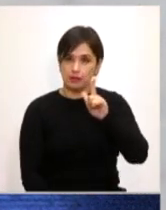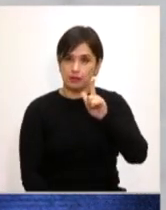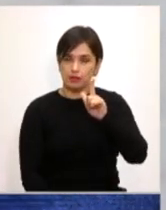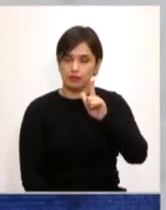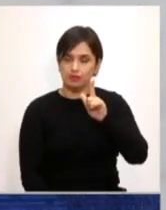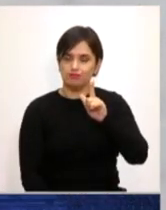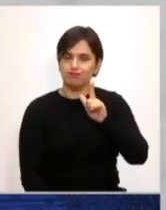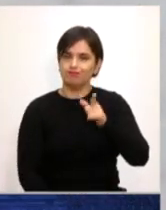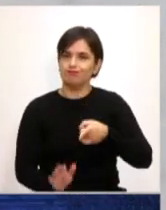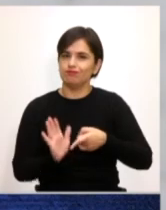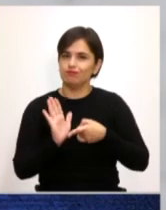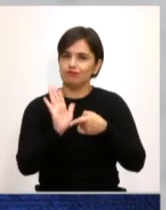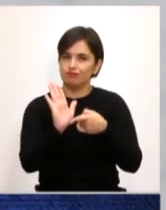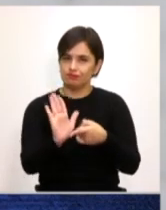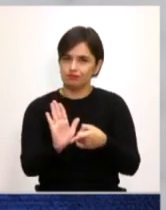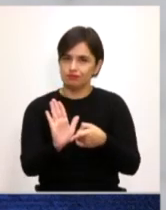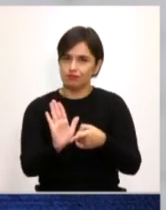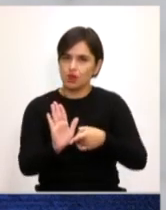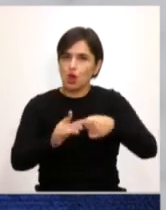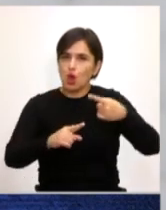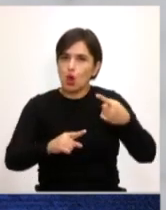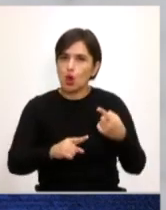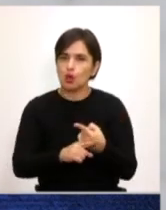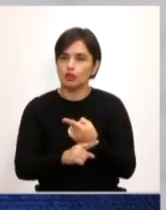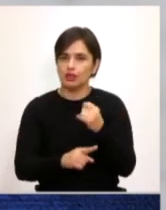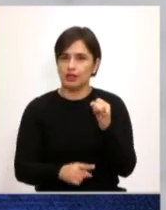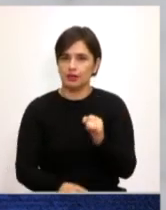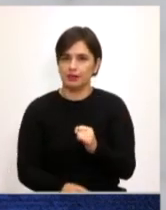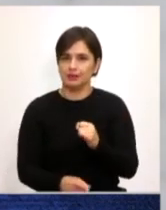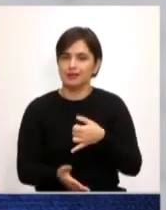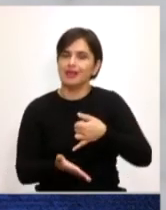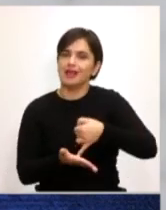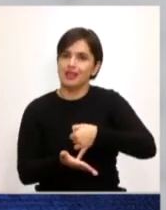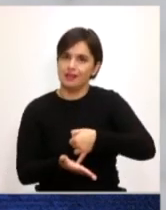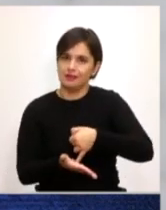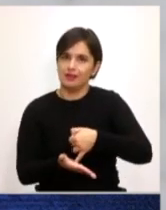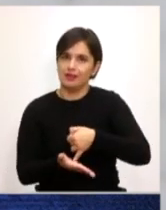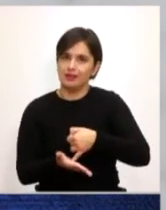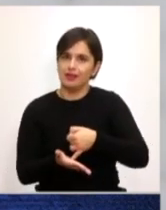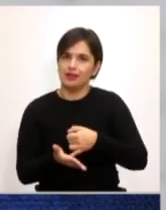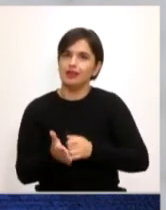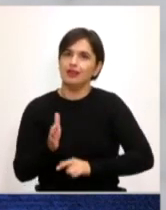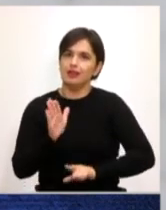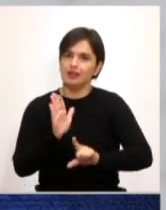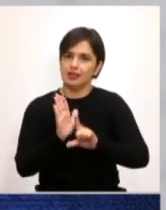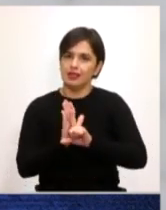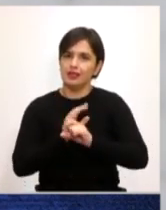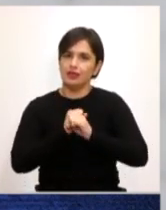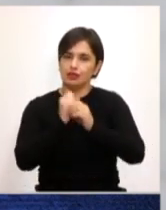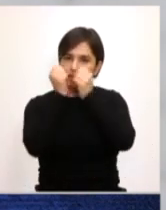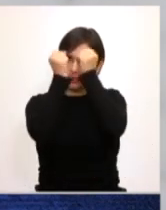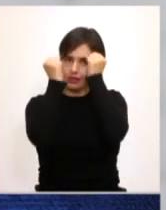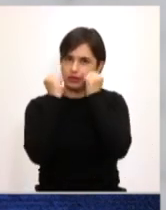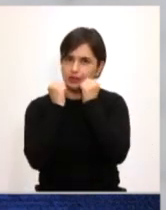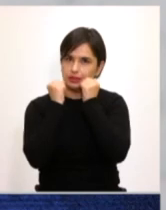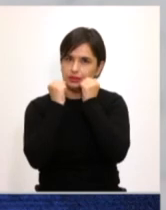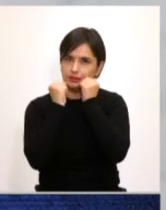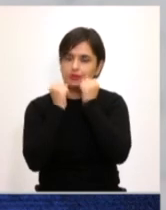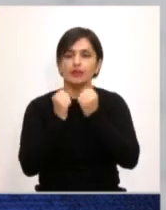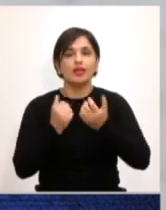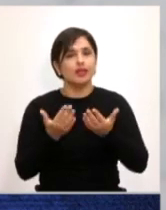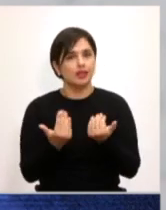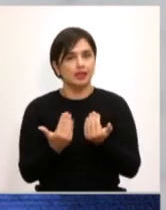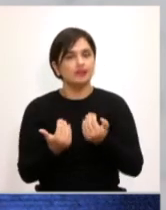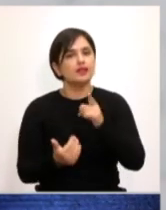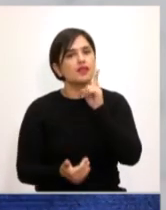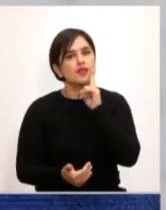de manifiesto, una vez más, las debilidades de nuestra legislación antiterrorista y la necesidad de